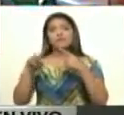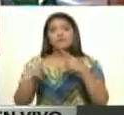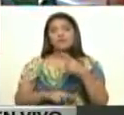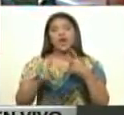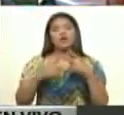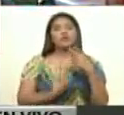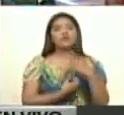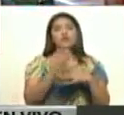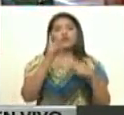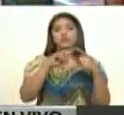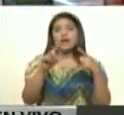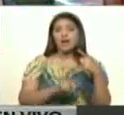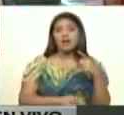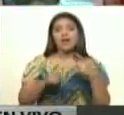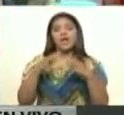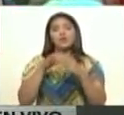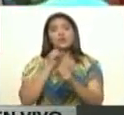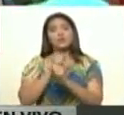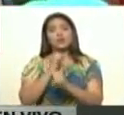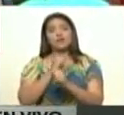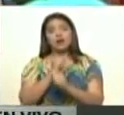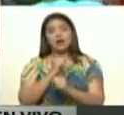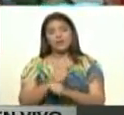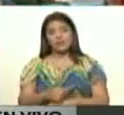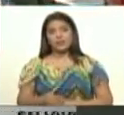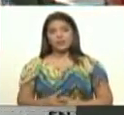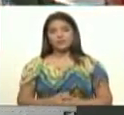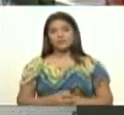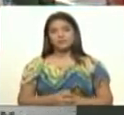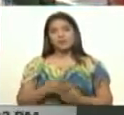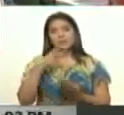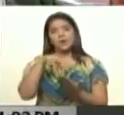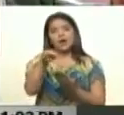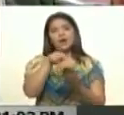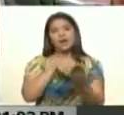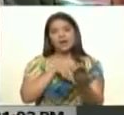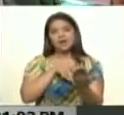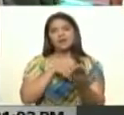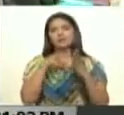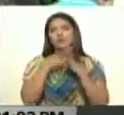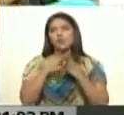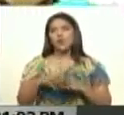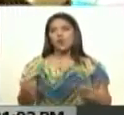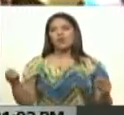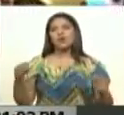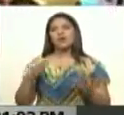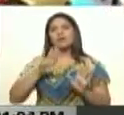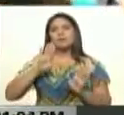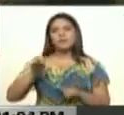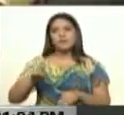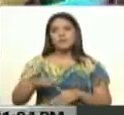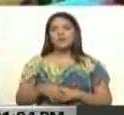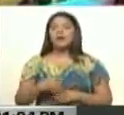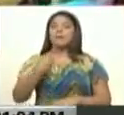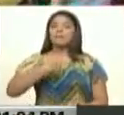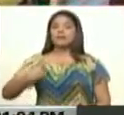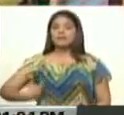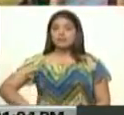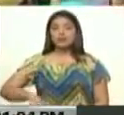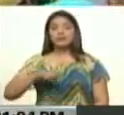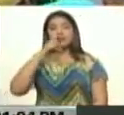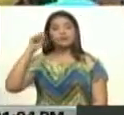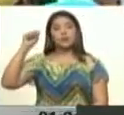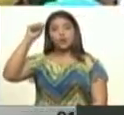Fundelé, de la clase obrera trabajadora, a leer nuestro manifiesto en respaldo al presidente